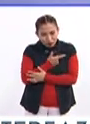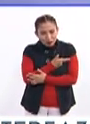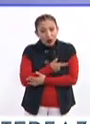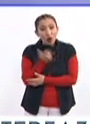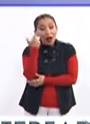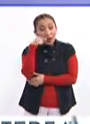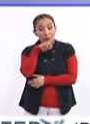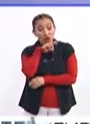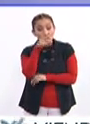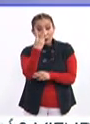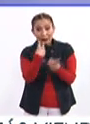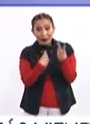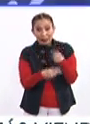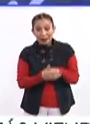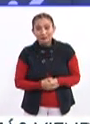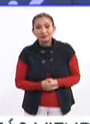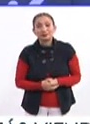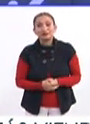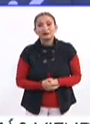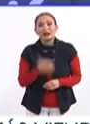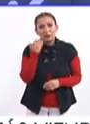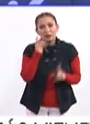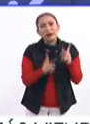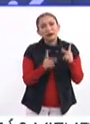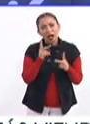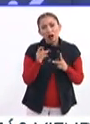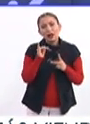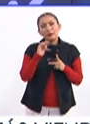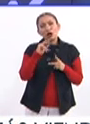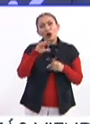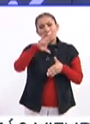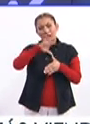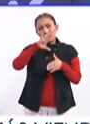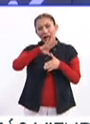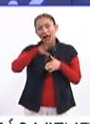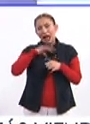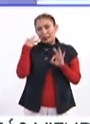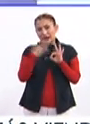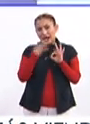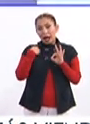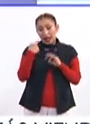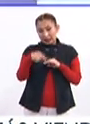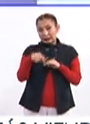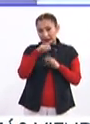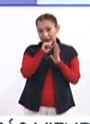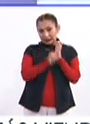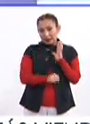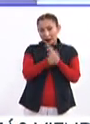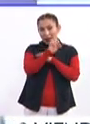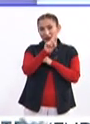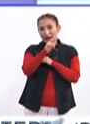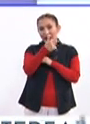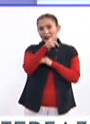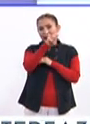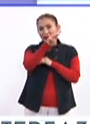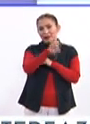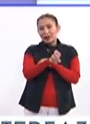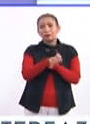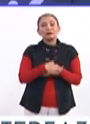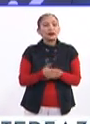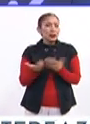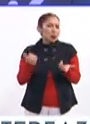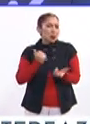gracias. Te esperamos aquí pronto. Muchas gracias. Muchas veces hemos platicado contigo en Iberoamérica al Día, por supuesto dentro de este sistema de televisión educativa, pero bueno,